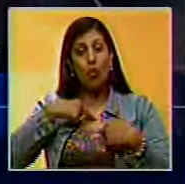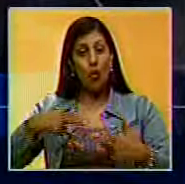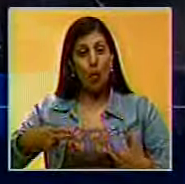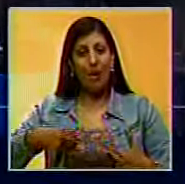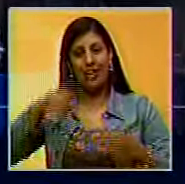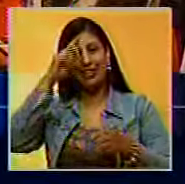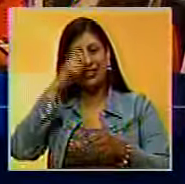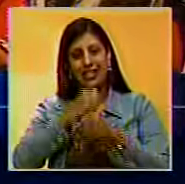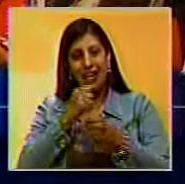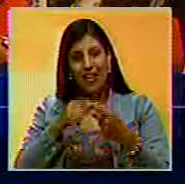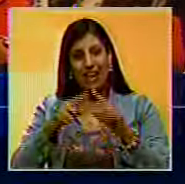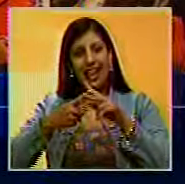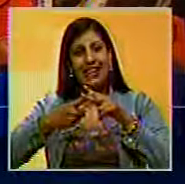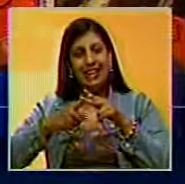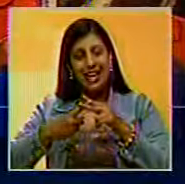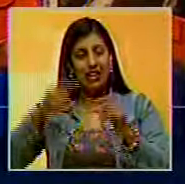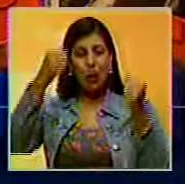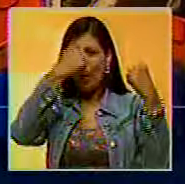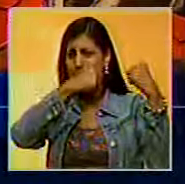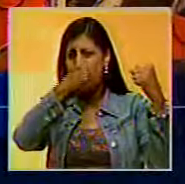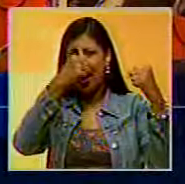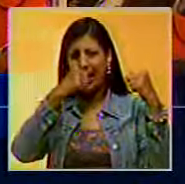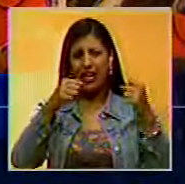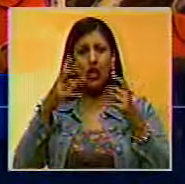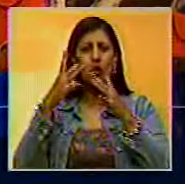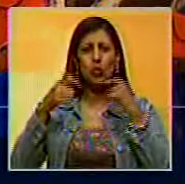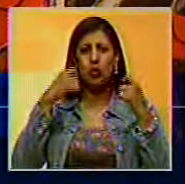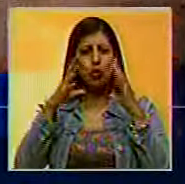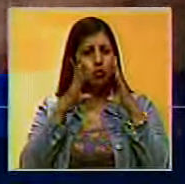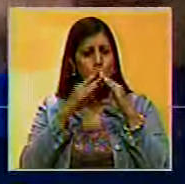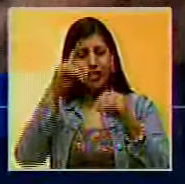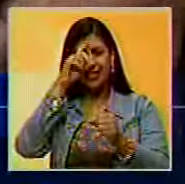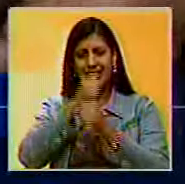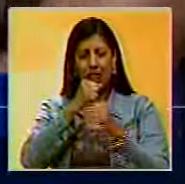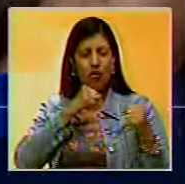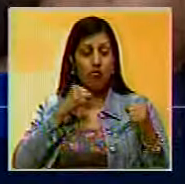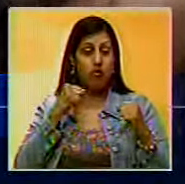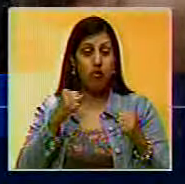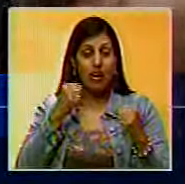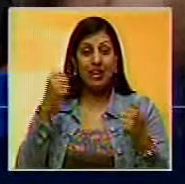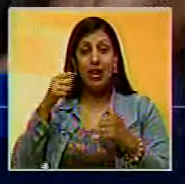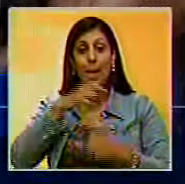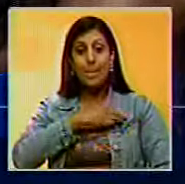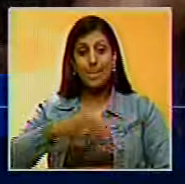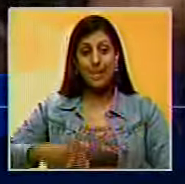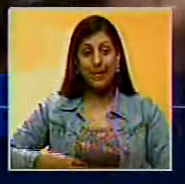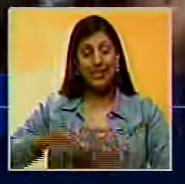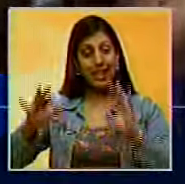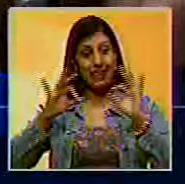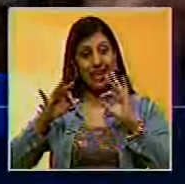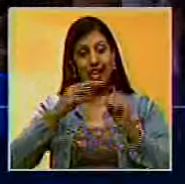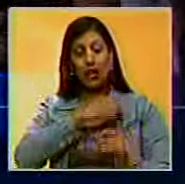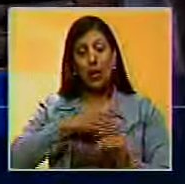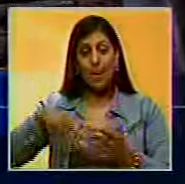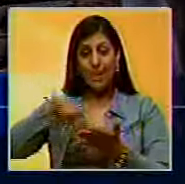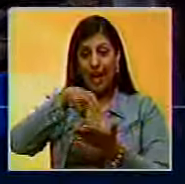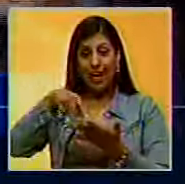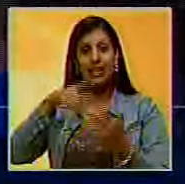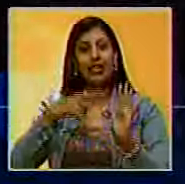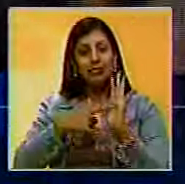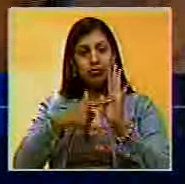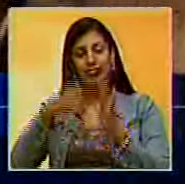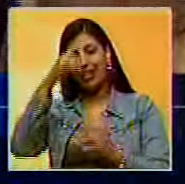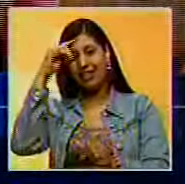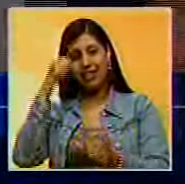entre productores, técnicos, maquilladores y estilistas trabajaron arduamente para que las mises, artistas y bailarines